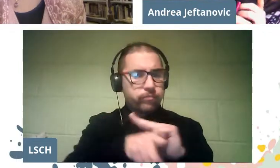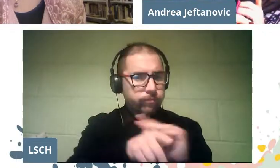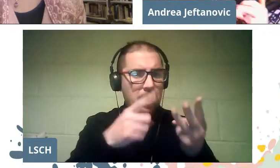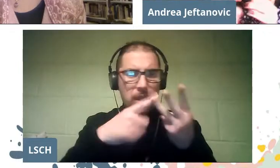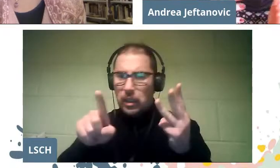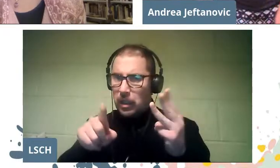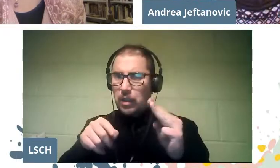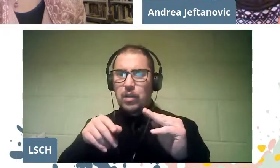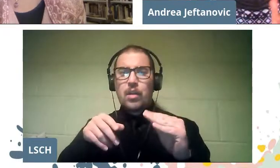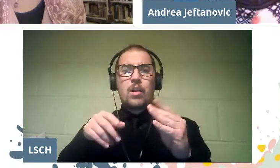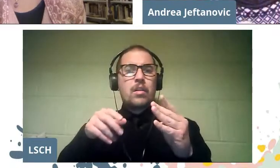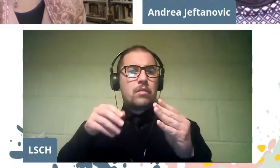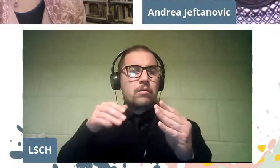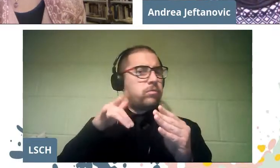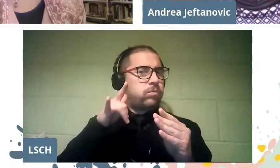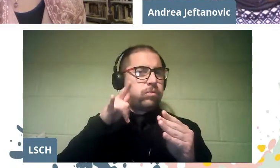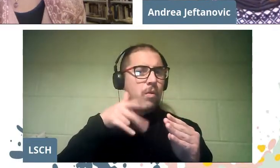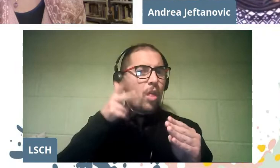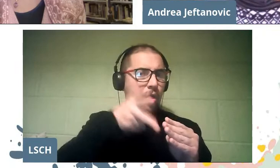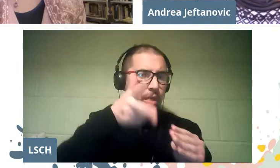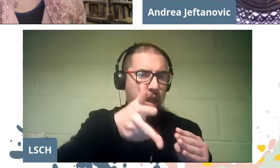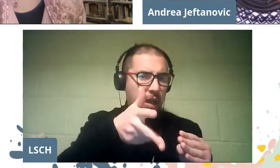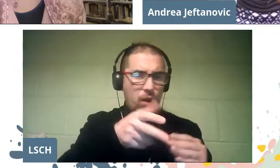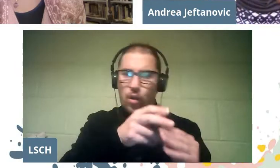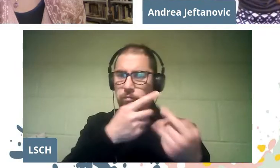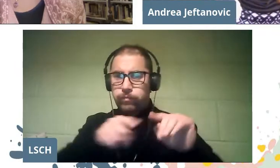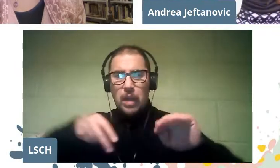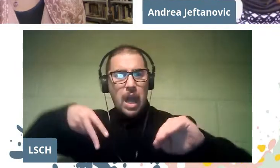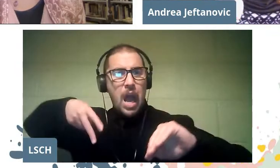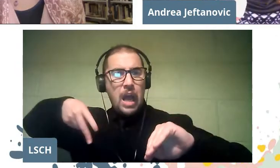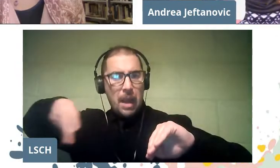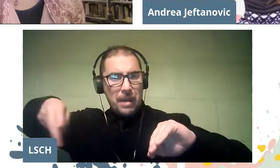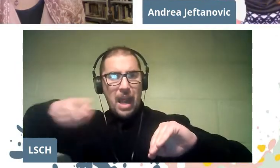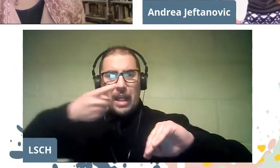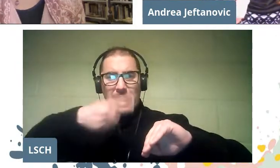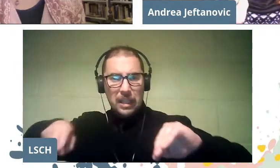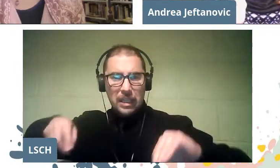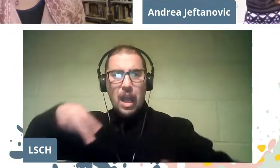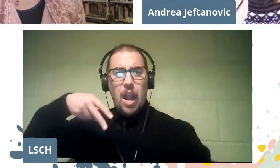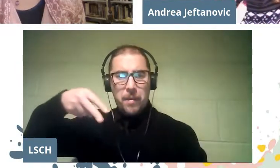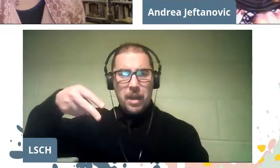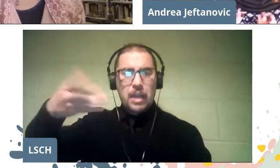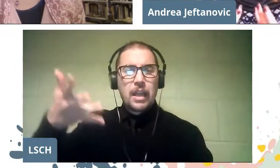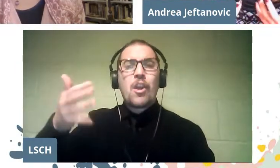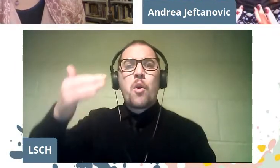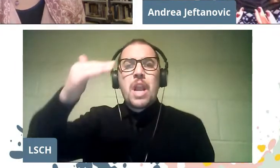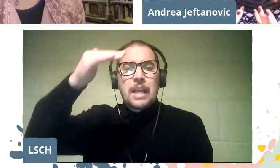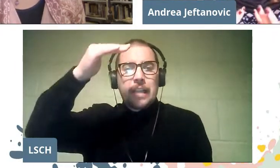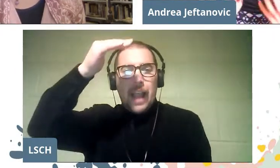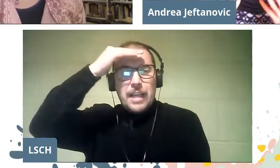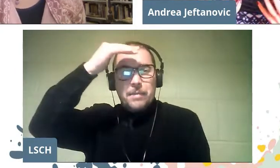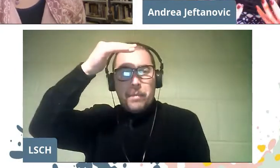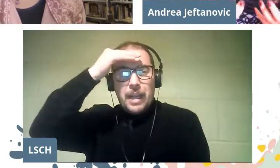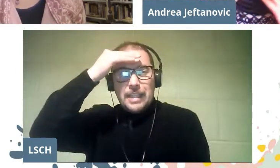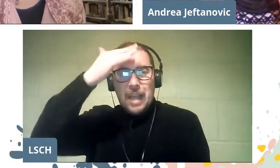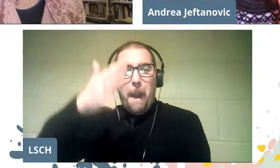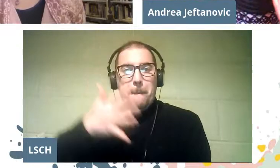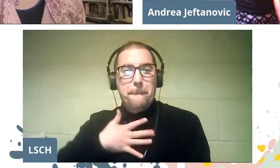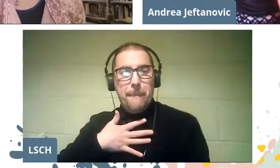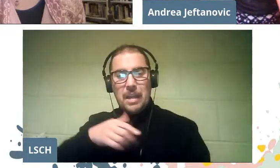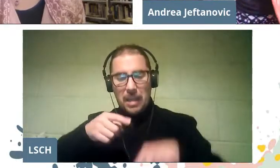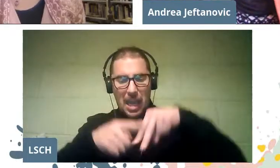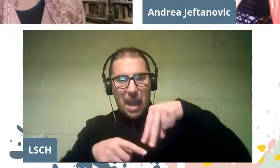adentro del metro, de un tren. Y tiene que ver con la experiencia, porque son tus pies, tus